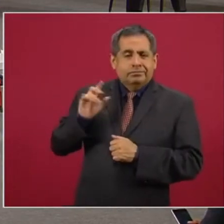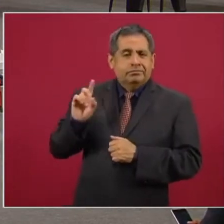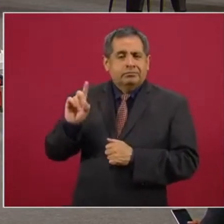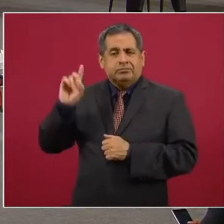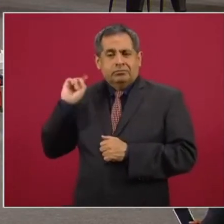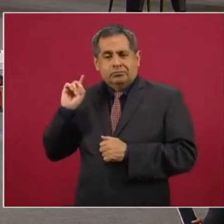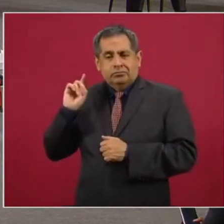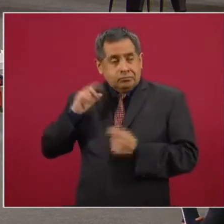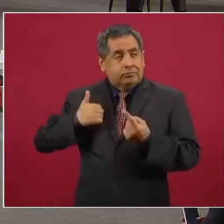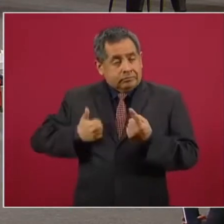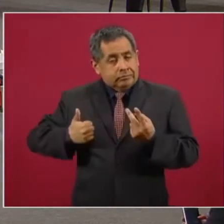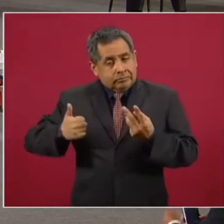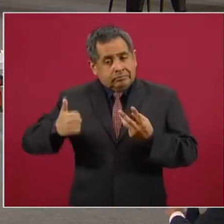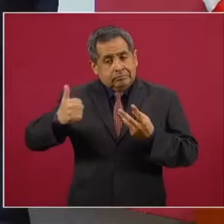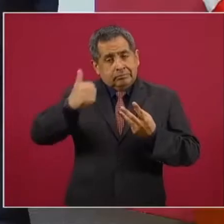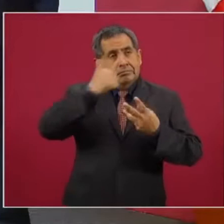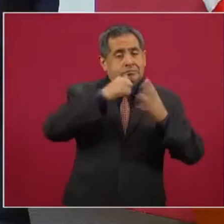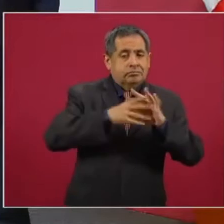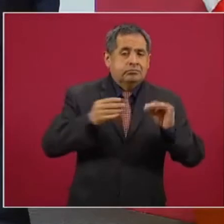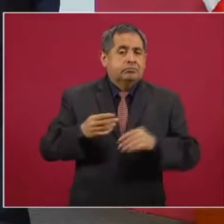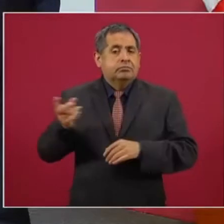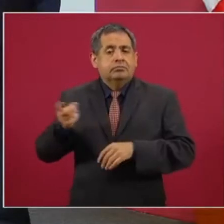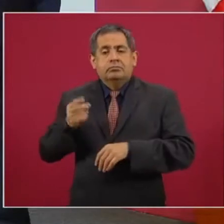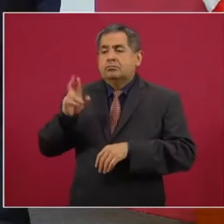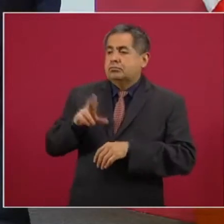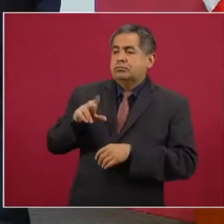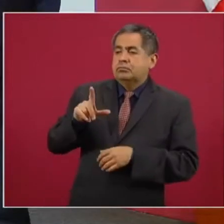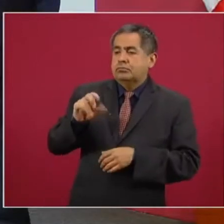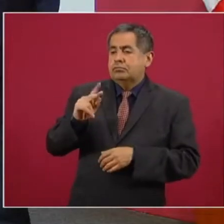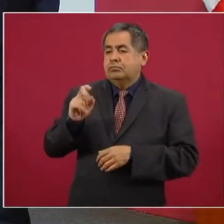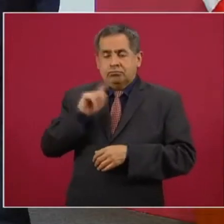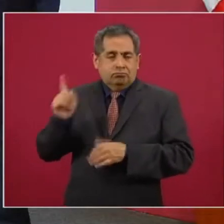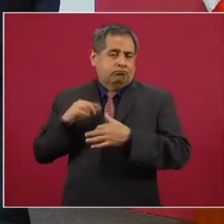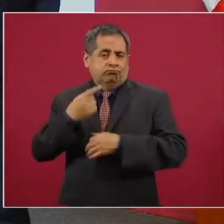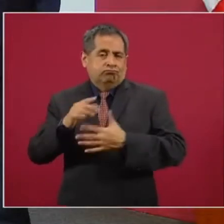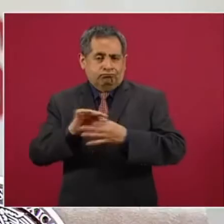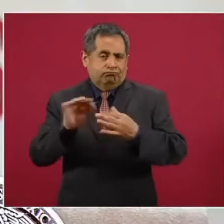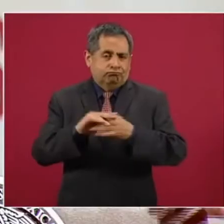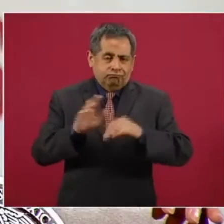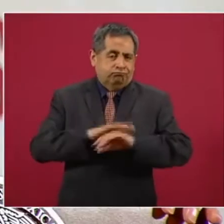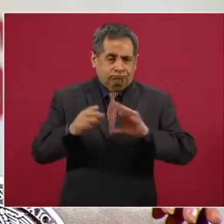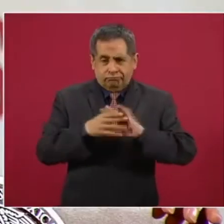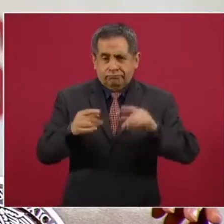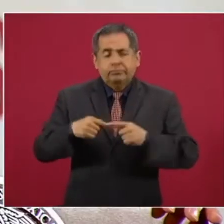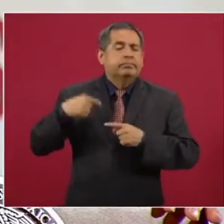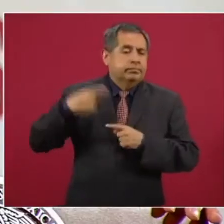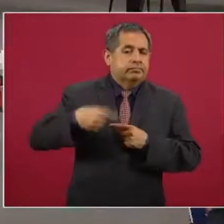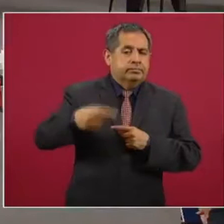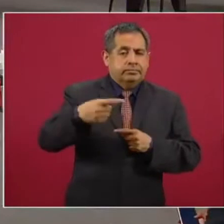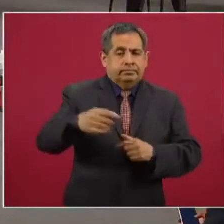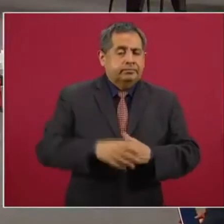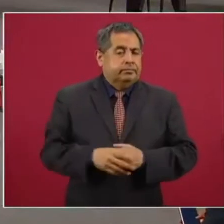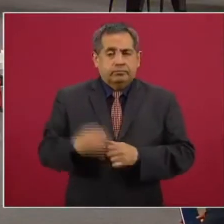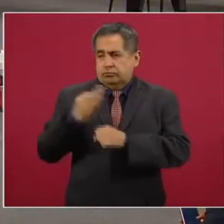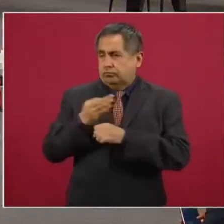domingo pasado. Nuestro colega, el doctor Ruy López Ridaura, presentó este detalle y lo iremos presentando periódicamente.